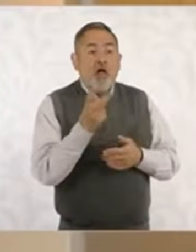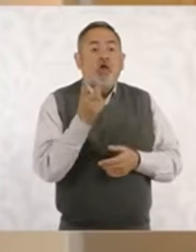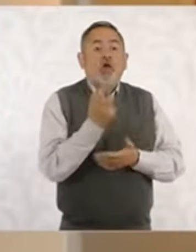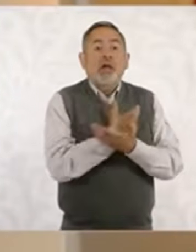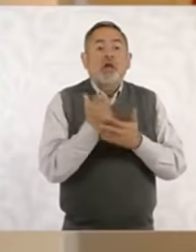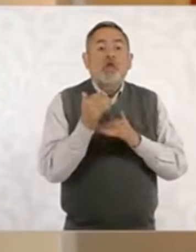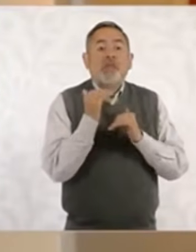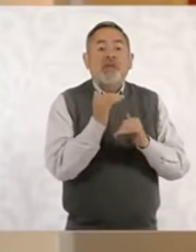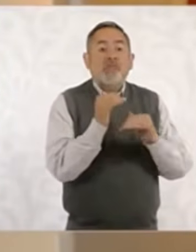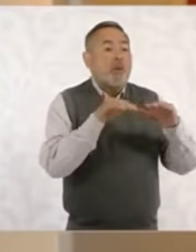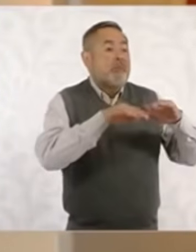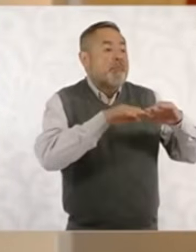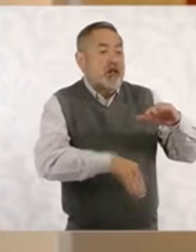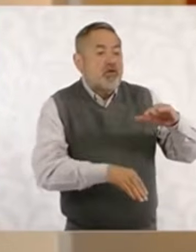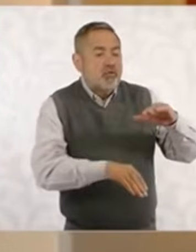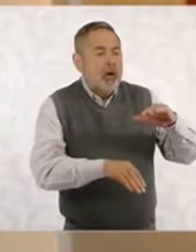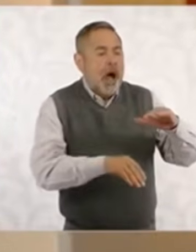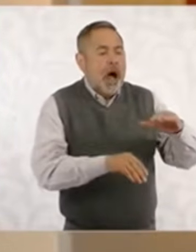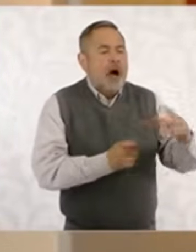quedaron